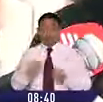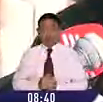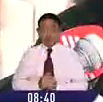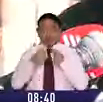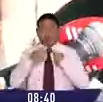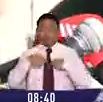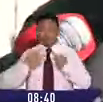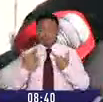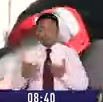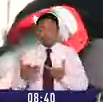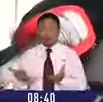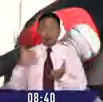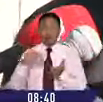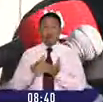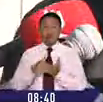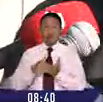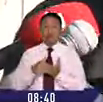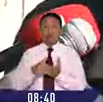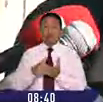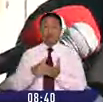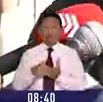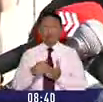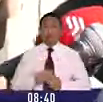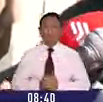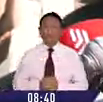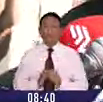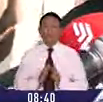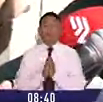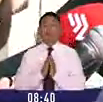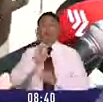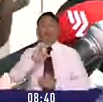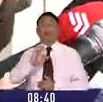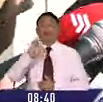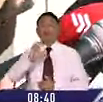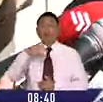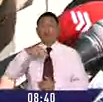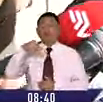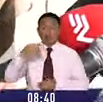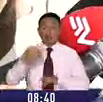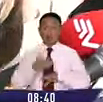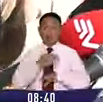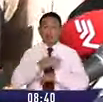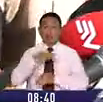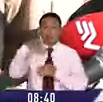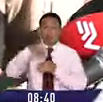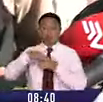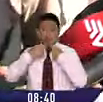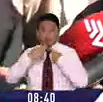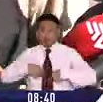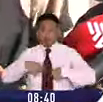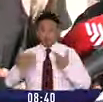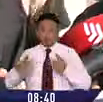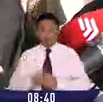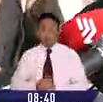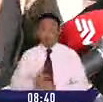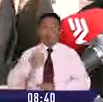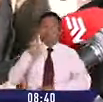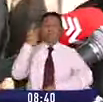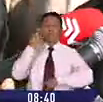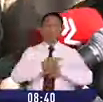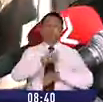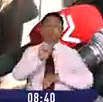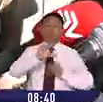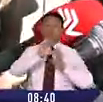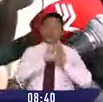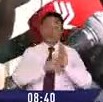obviamente, se ha hecho el pedido al CNE para que convoque de manera anticipada a elecciones, que tiene mandatorio, eso sí dice la